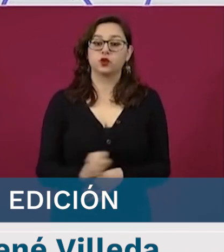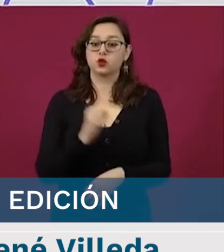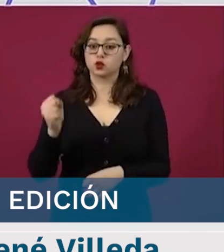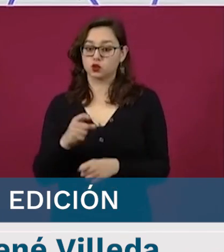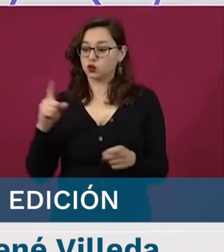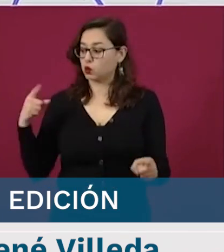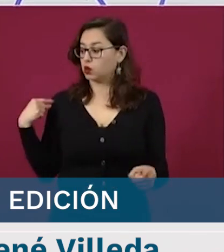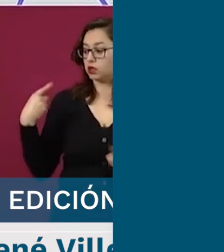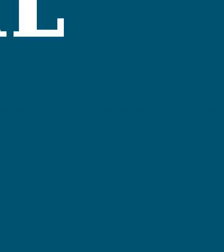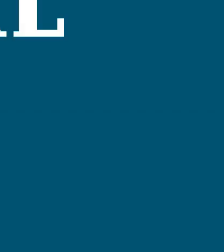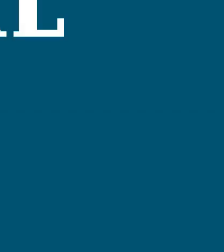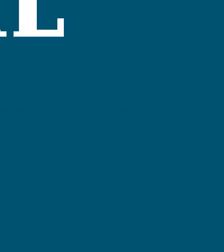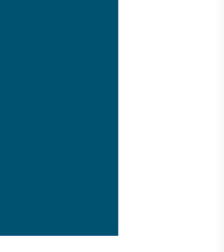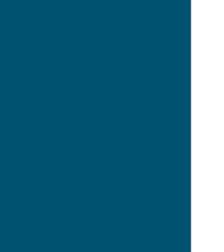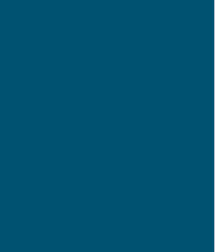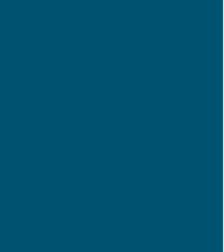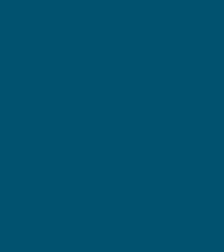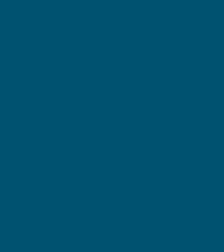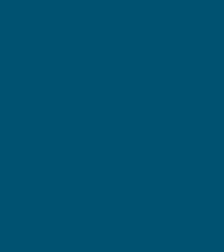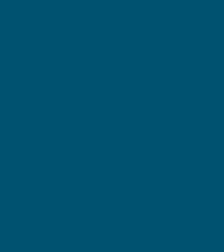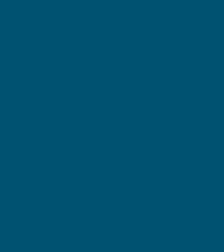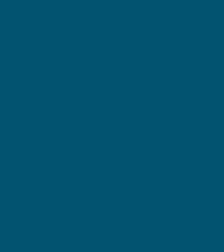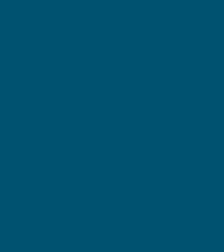de la mortalidad